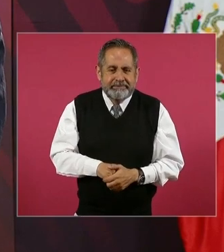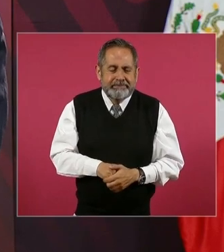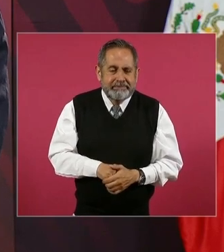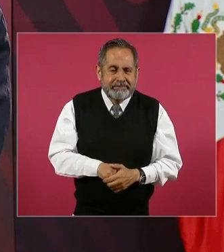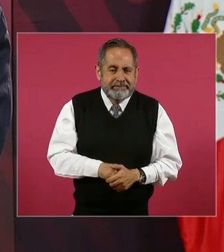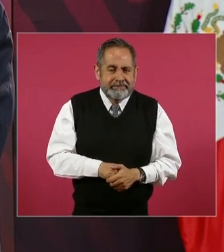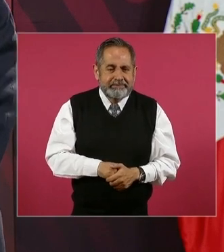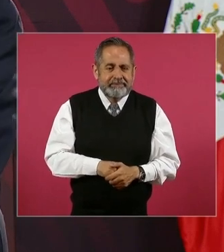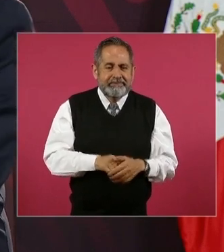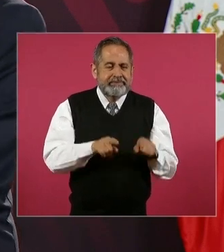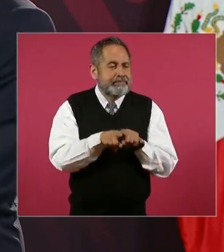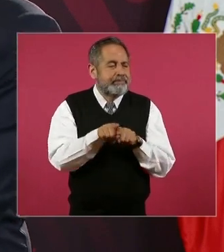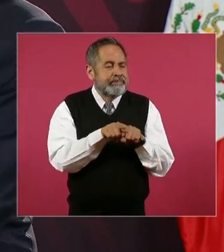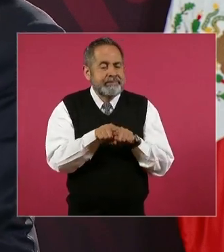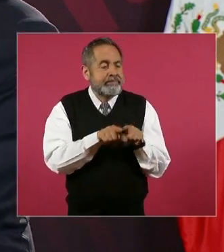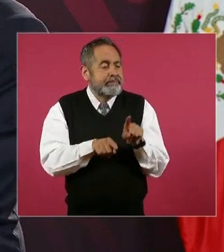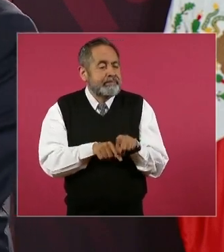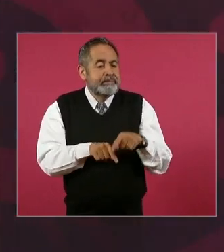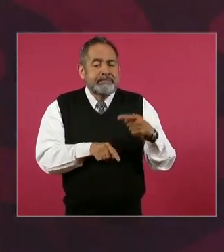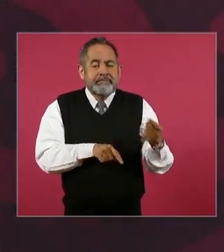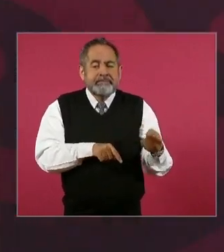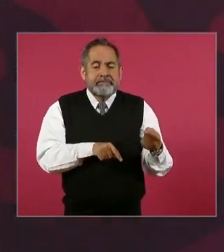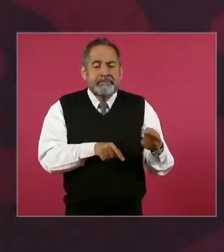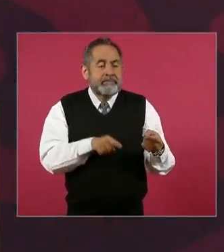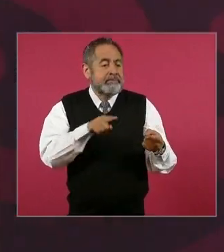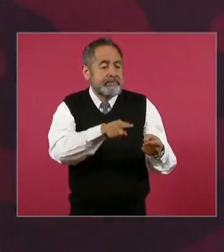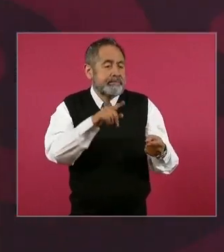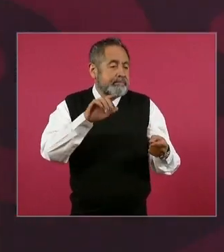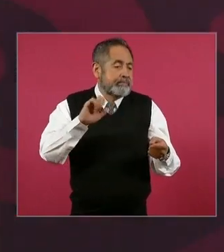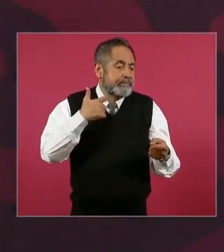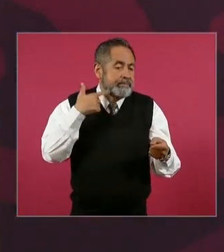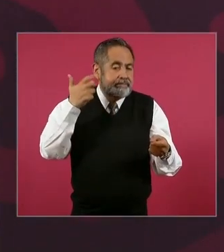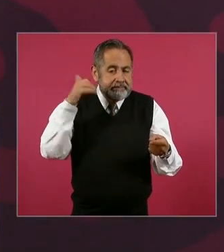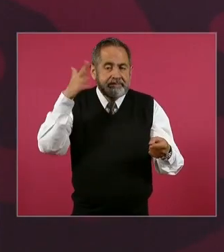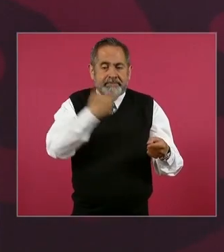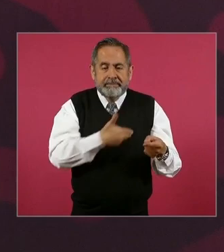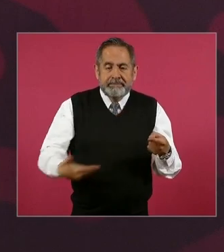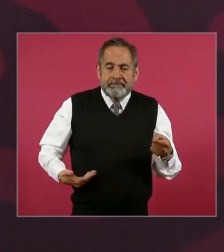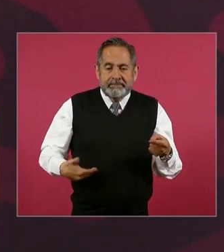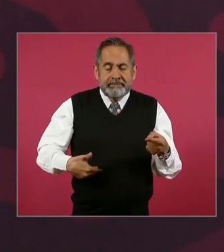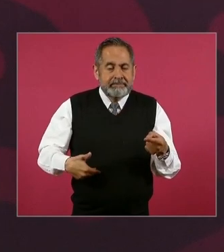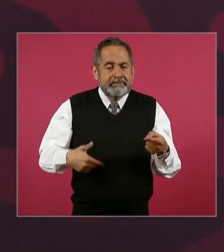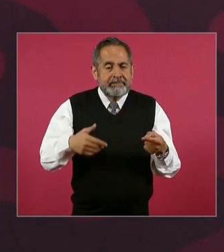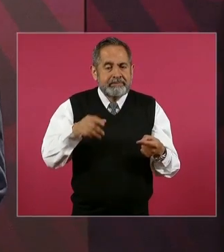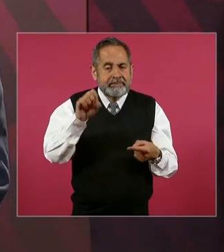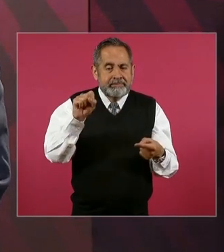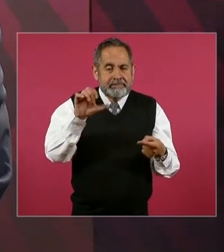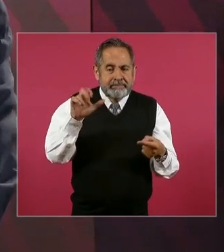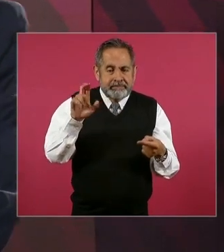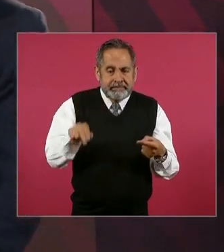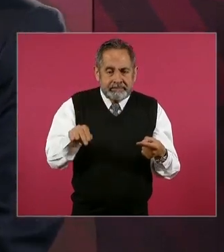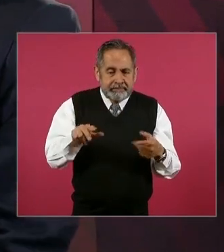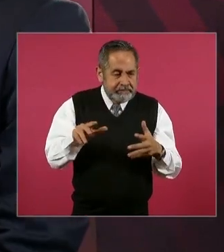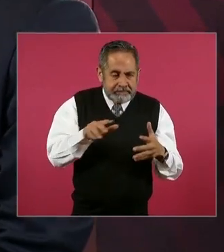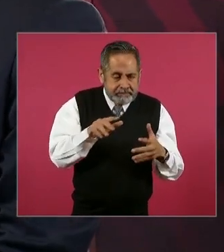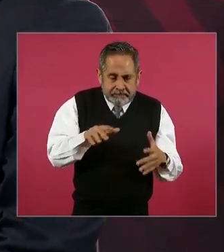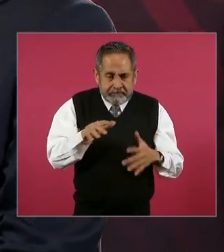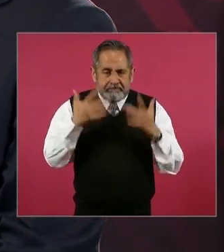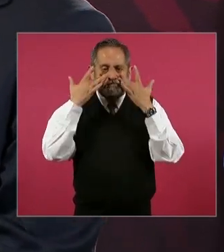pero hermano del que fue presidente de la corte que